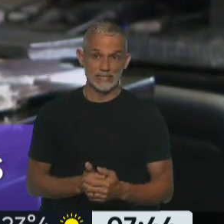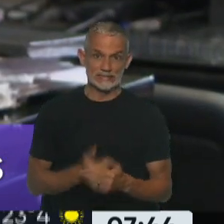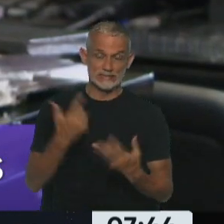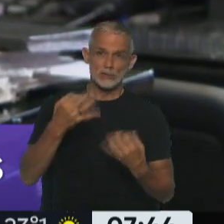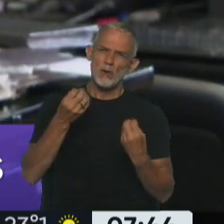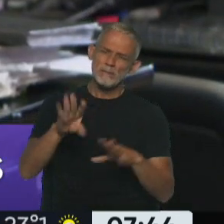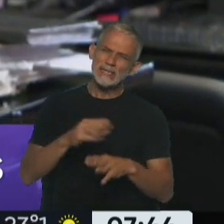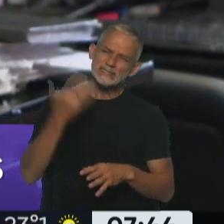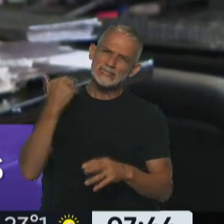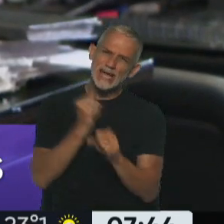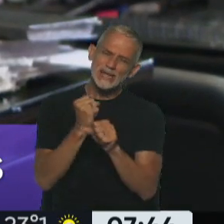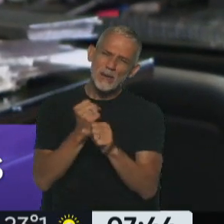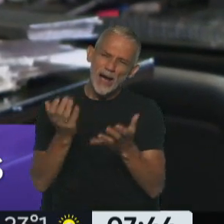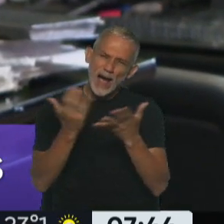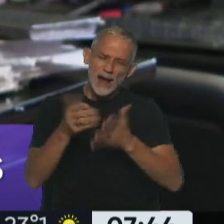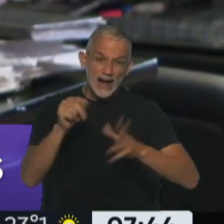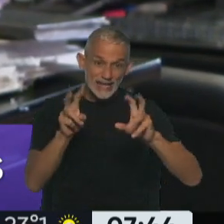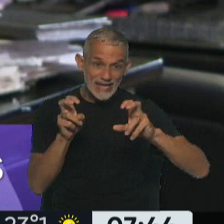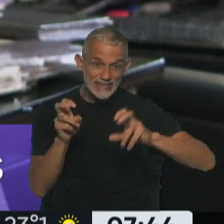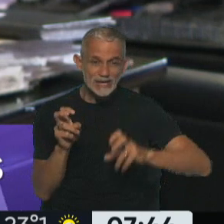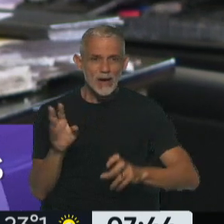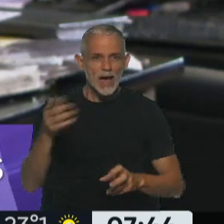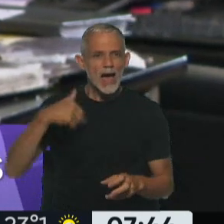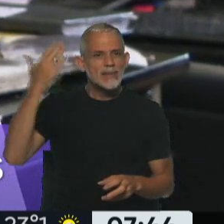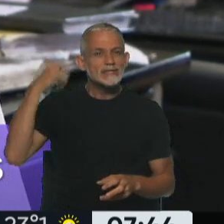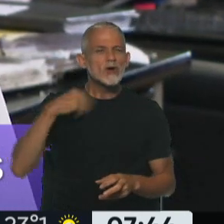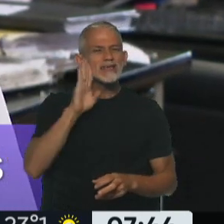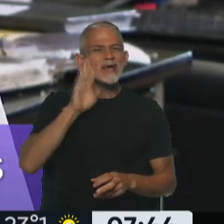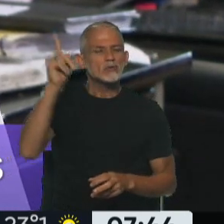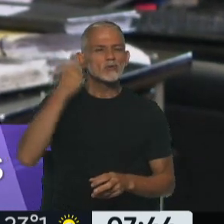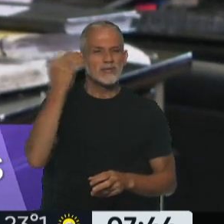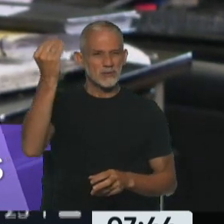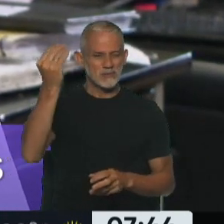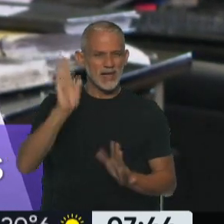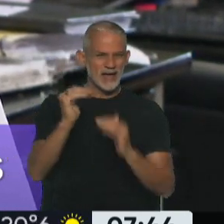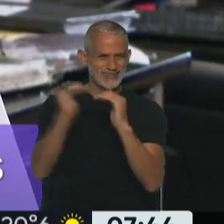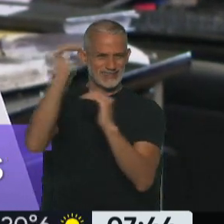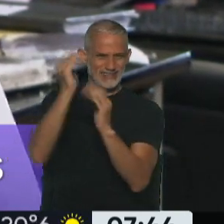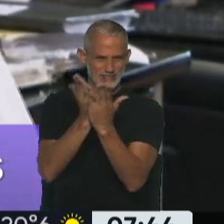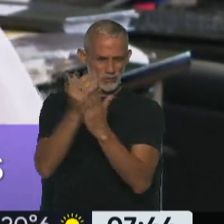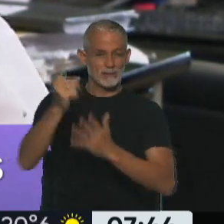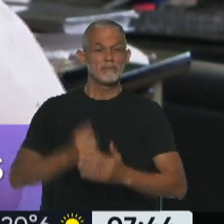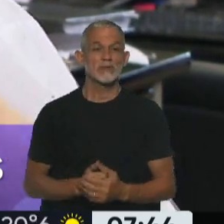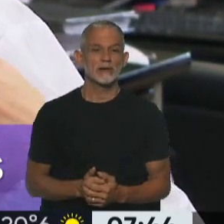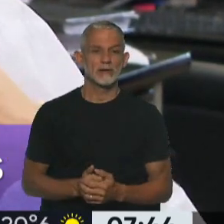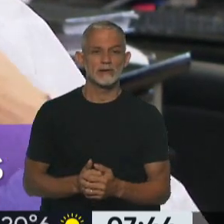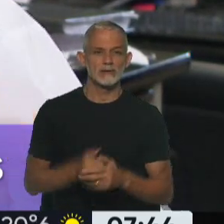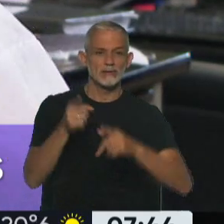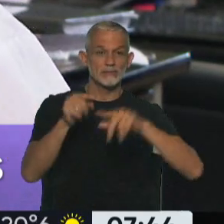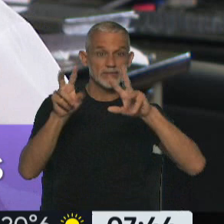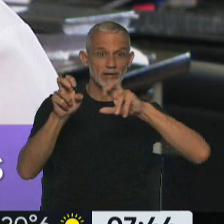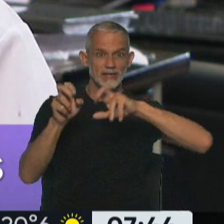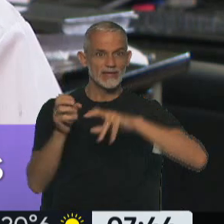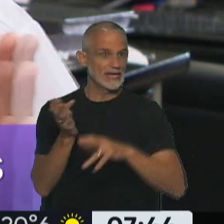empecé a trabajar en en este tema cuando todavía estaba en Estados Unidos haciendo el postdoc eh Y este tema se llevó